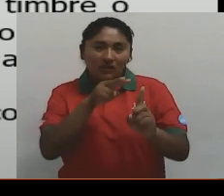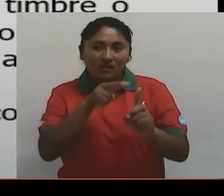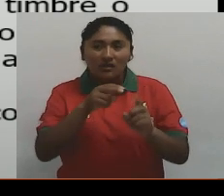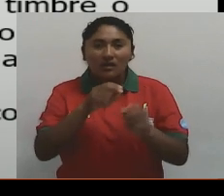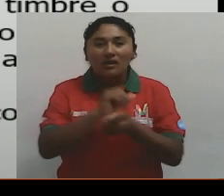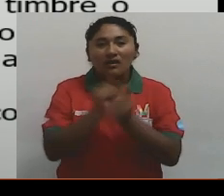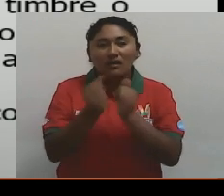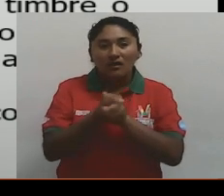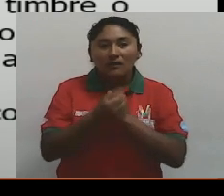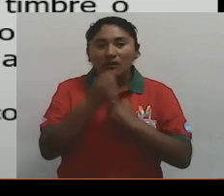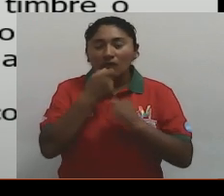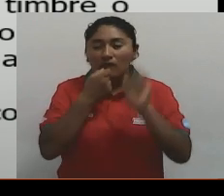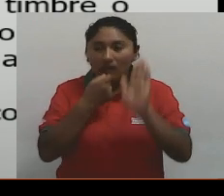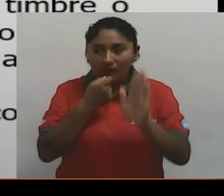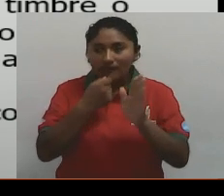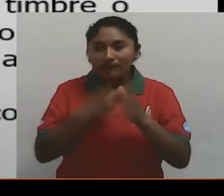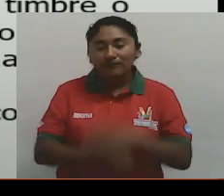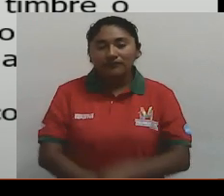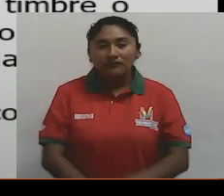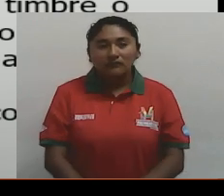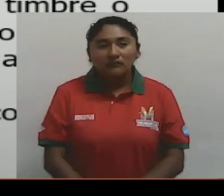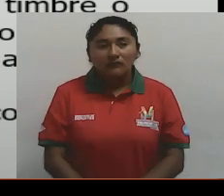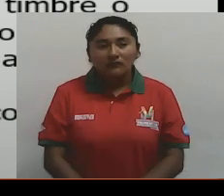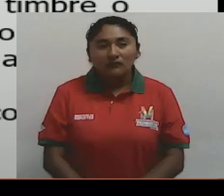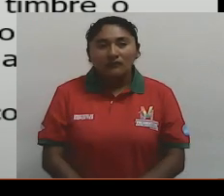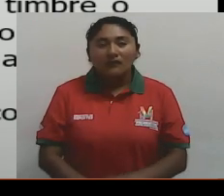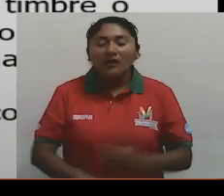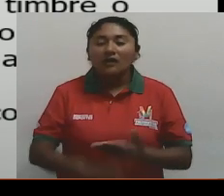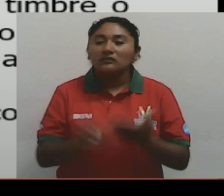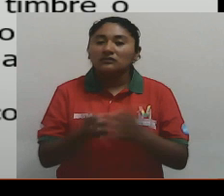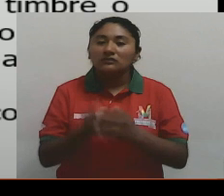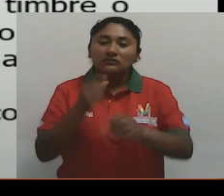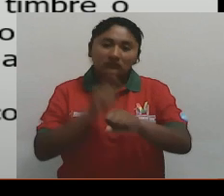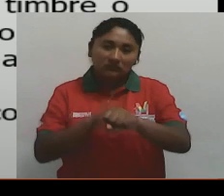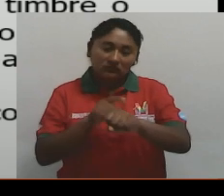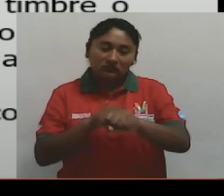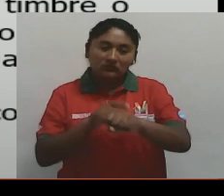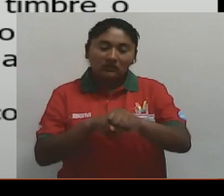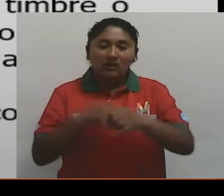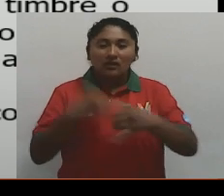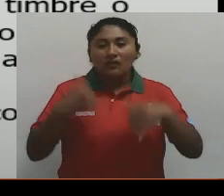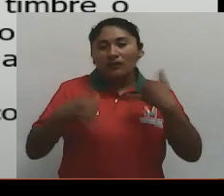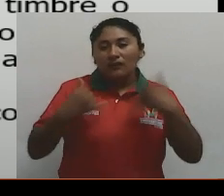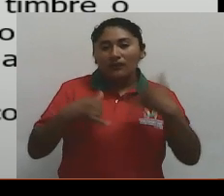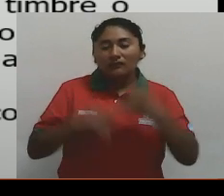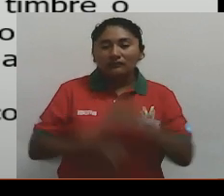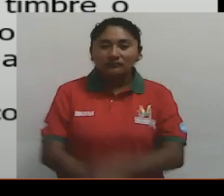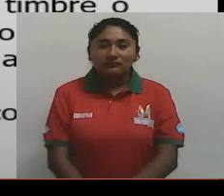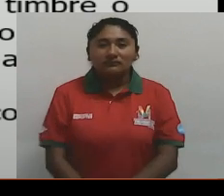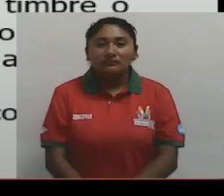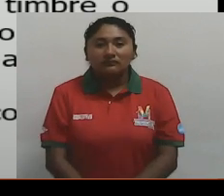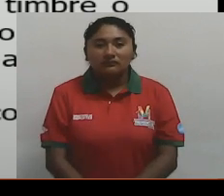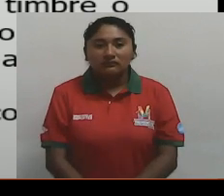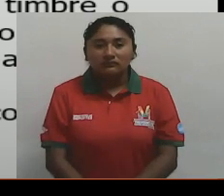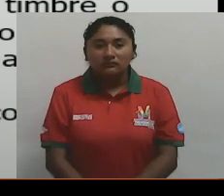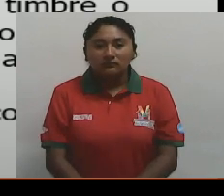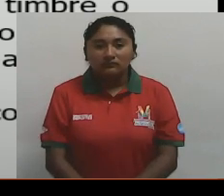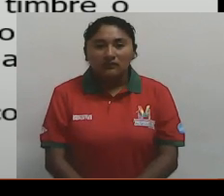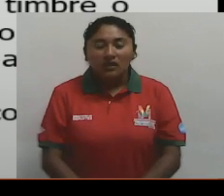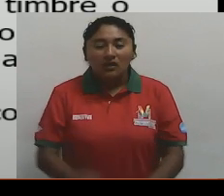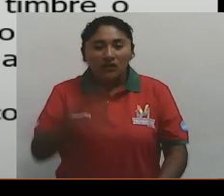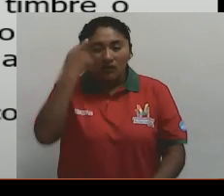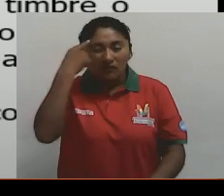de descanso y los tiempos técnicos en relación fundamentales con las sanciones por demora o conductas incorrectas.